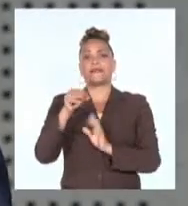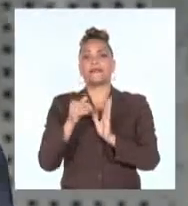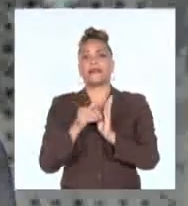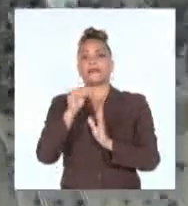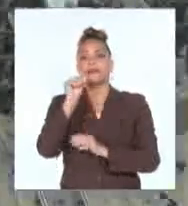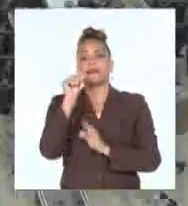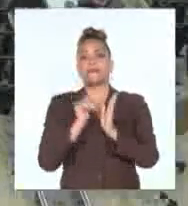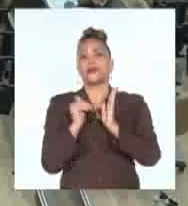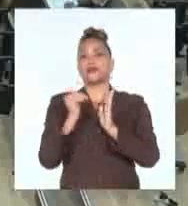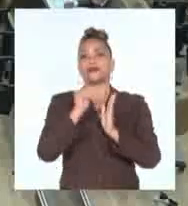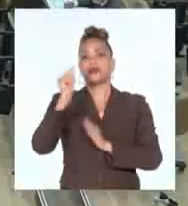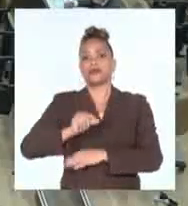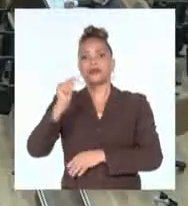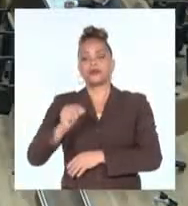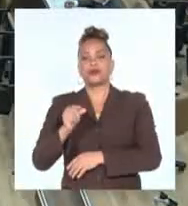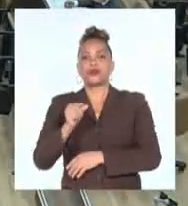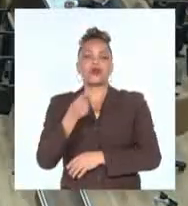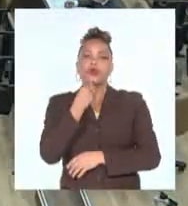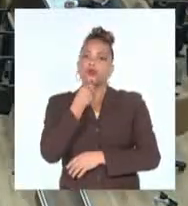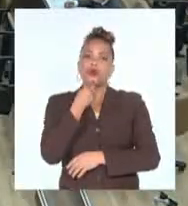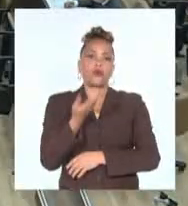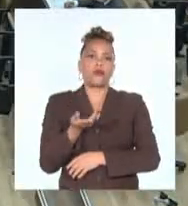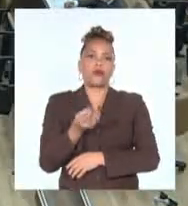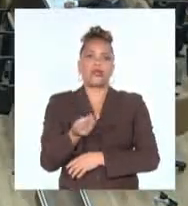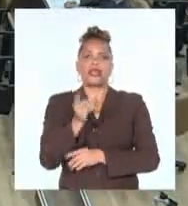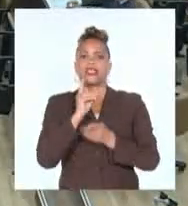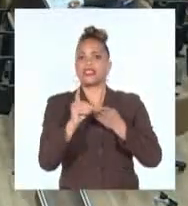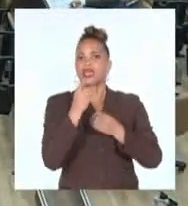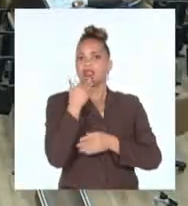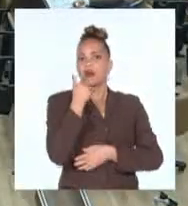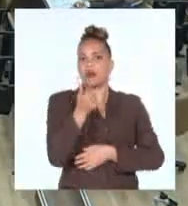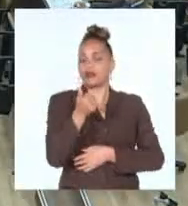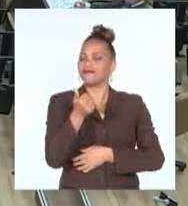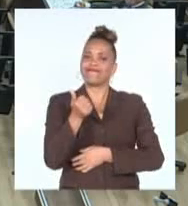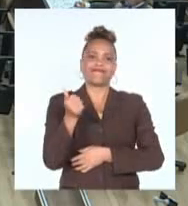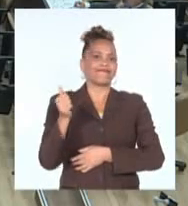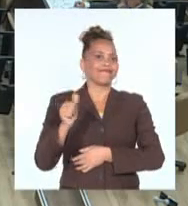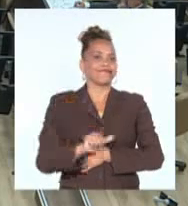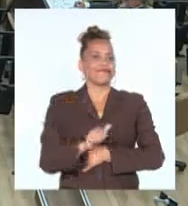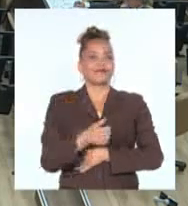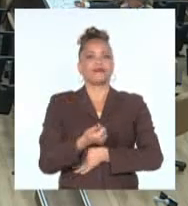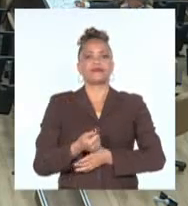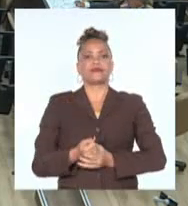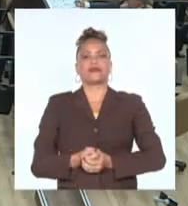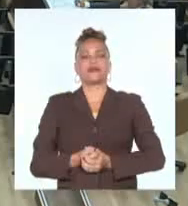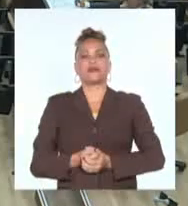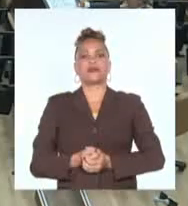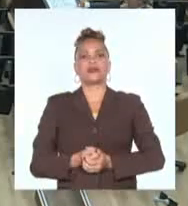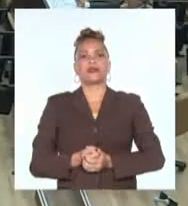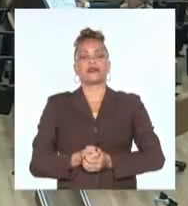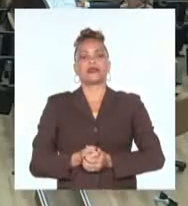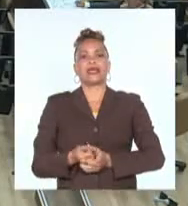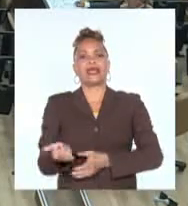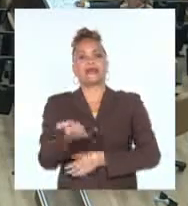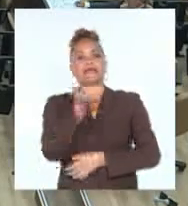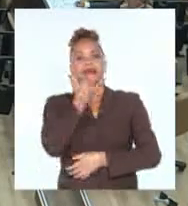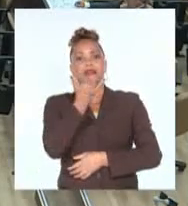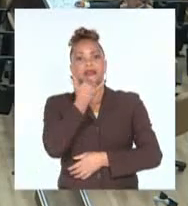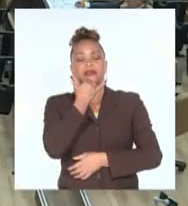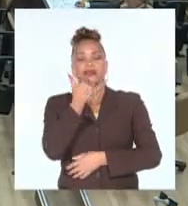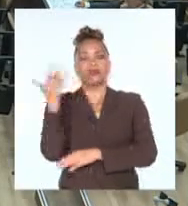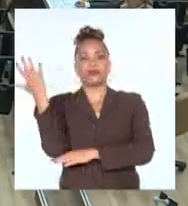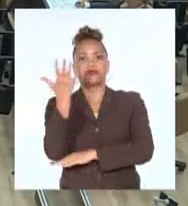personas no podían permitirse una dieta saludable. Los impactos de la crisis climática, como sequías e